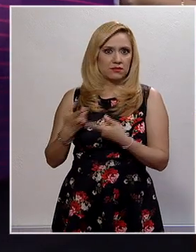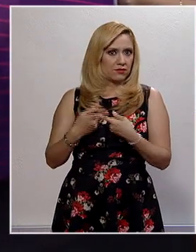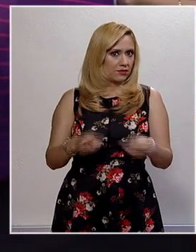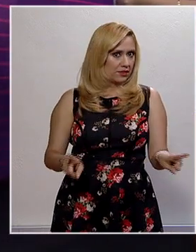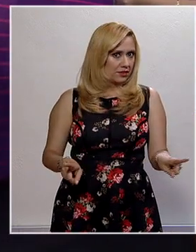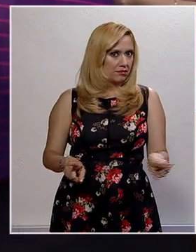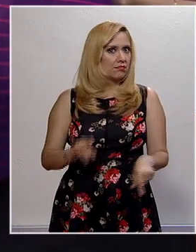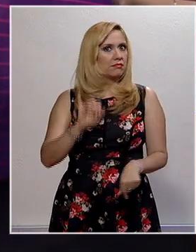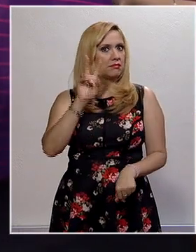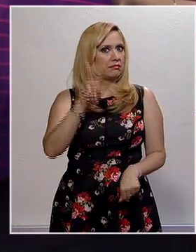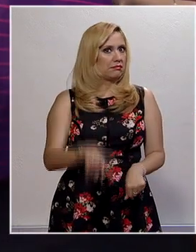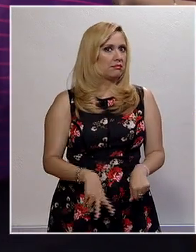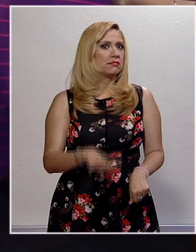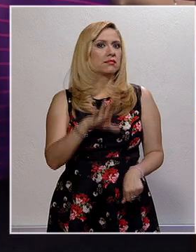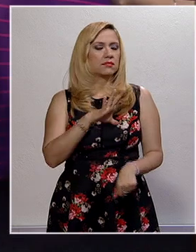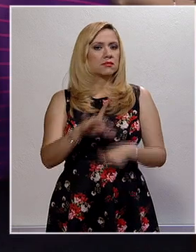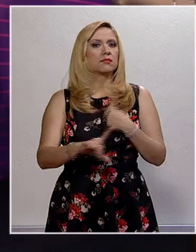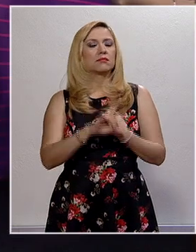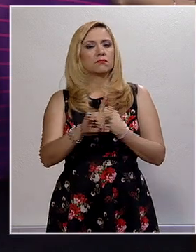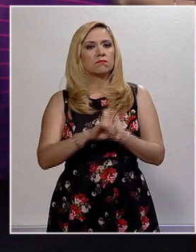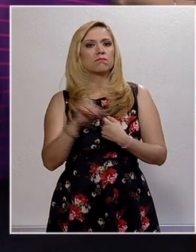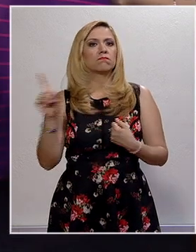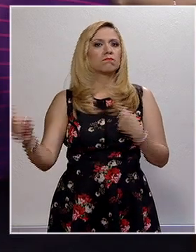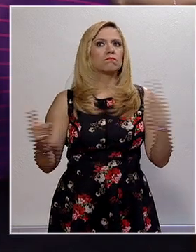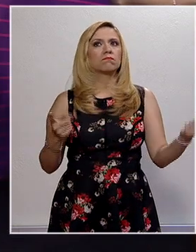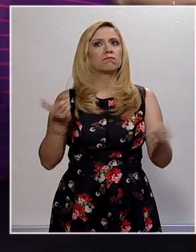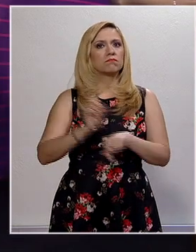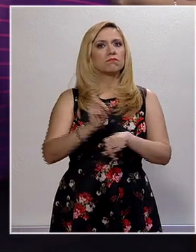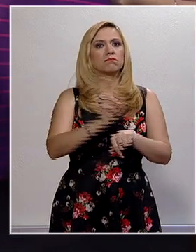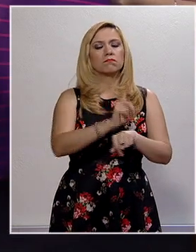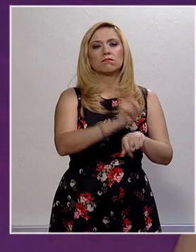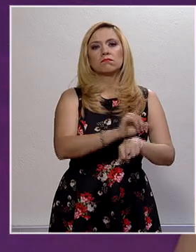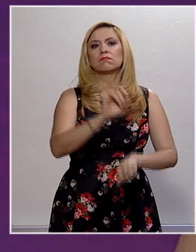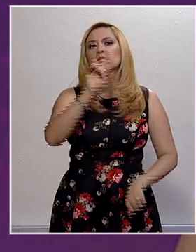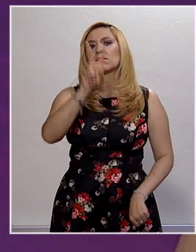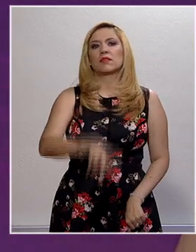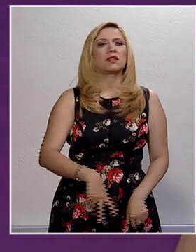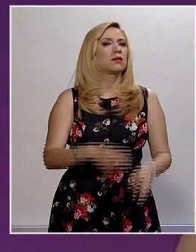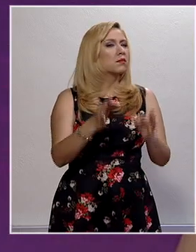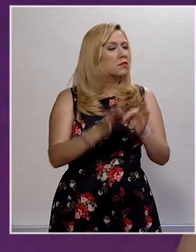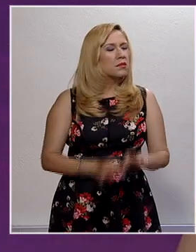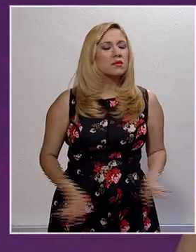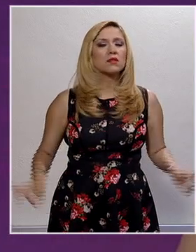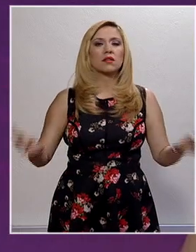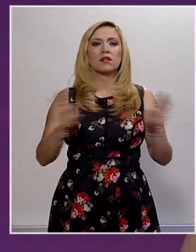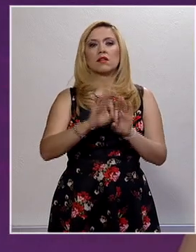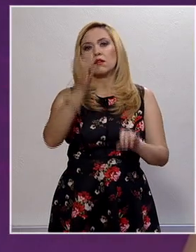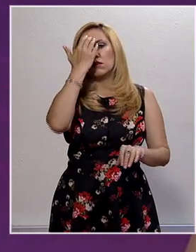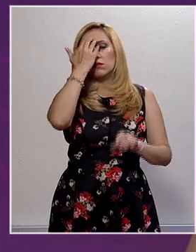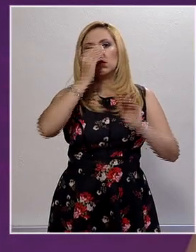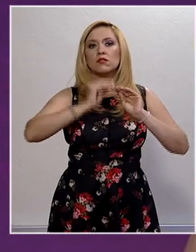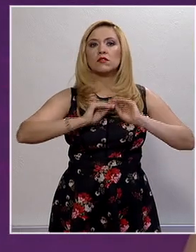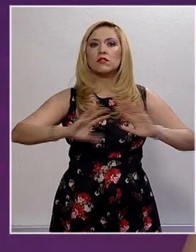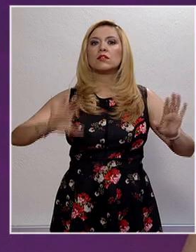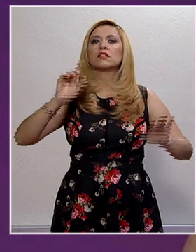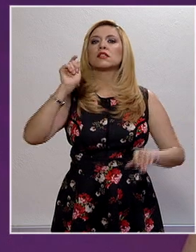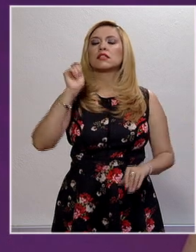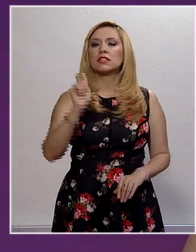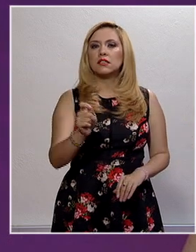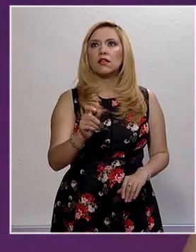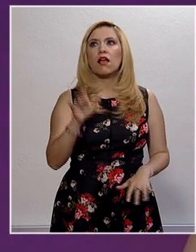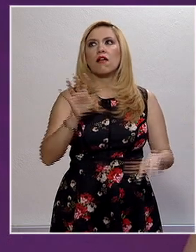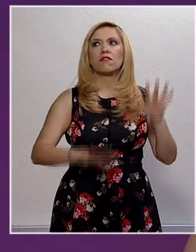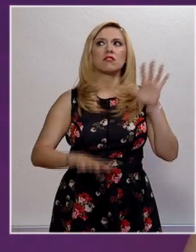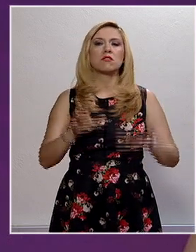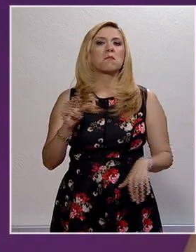Entonces, y que también hay dificultades propias del día a día, pero que también es importante que se conozca los estándares. Muchas veces no se